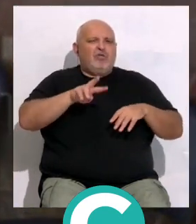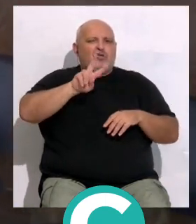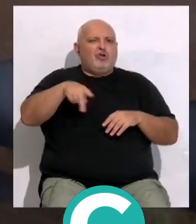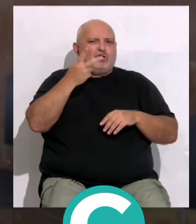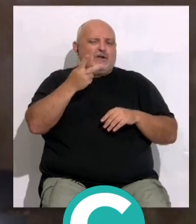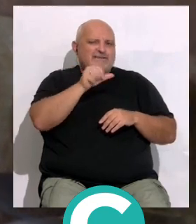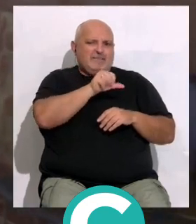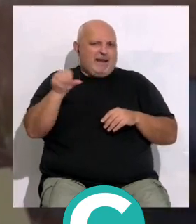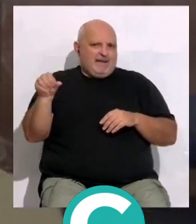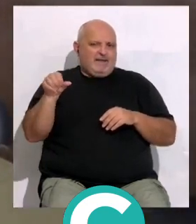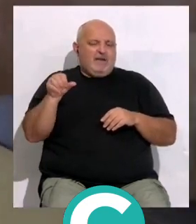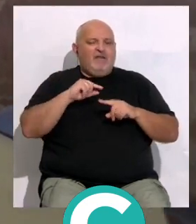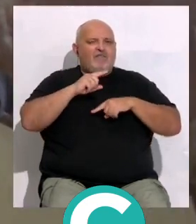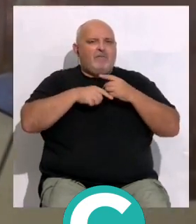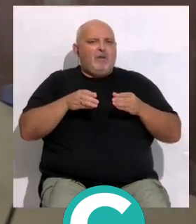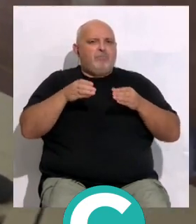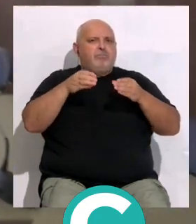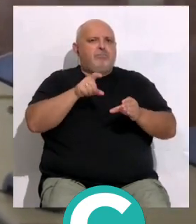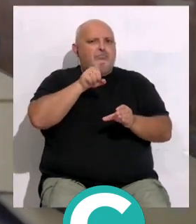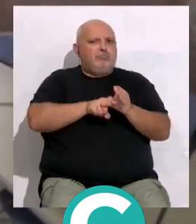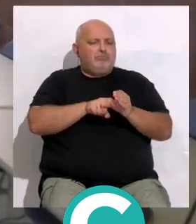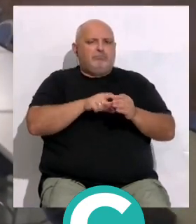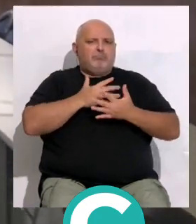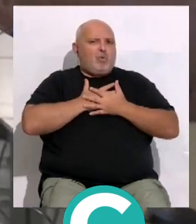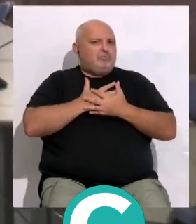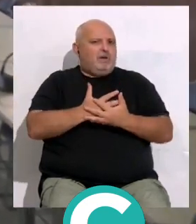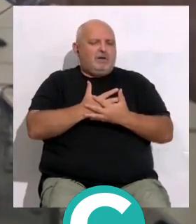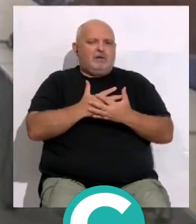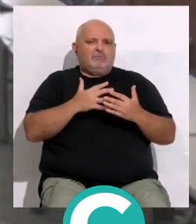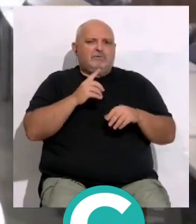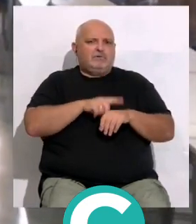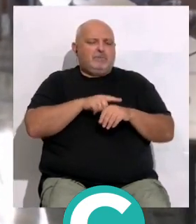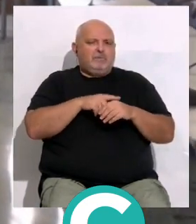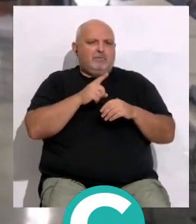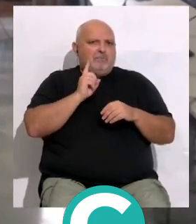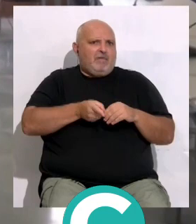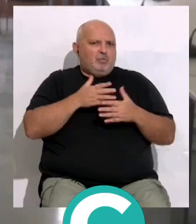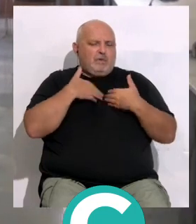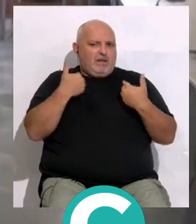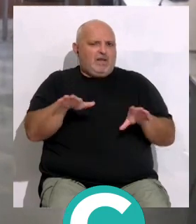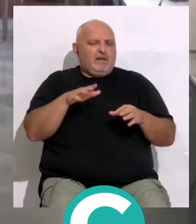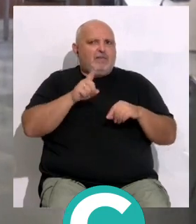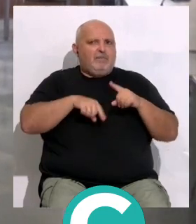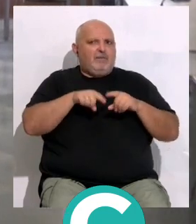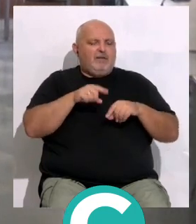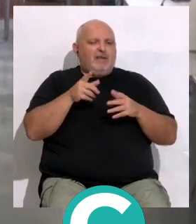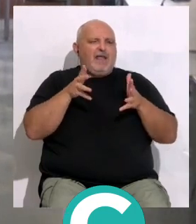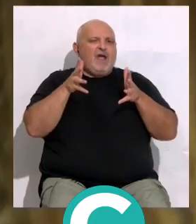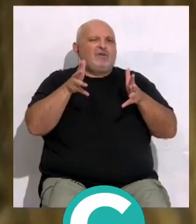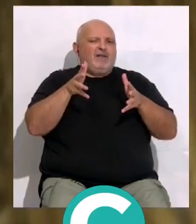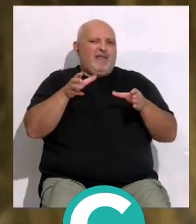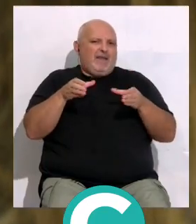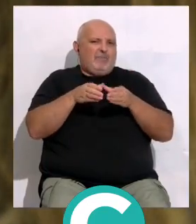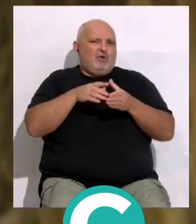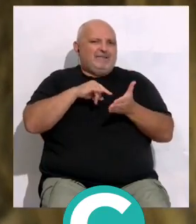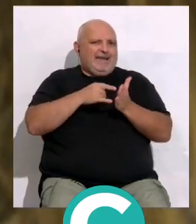2 horas semanales. Cada familia participa de forma voluntaria durante el tiempo que estima necesario, según las recomendaciones del